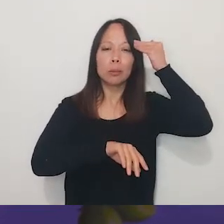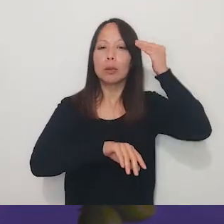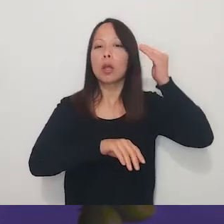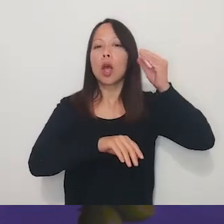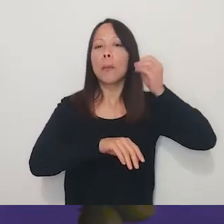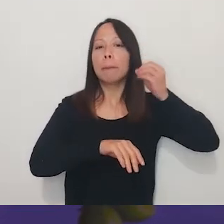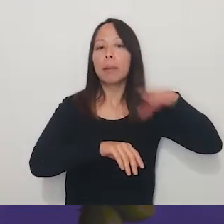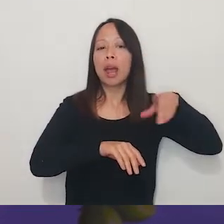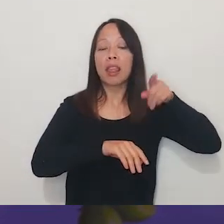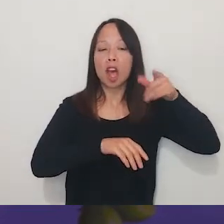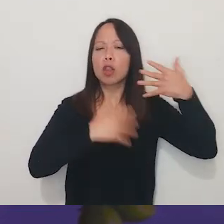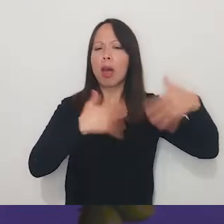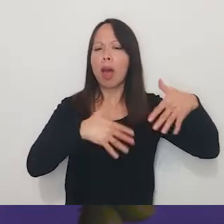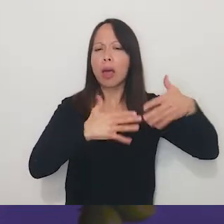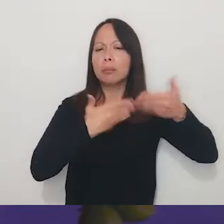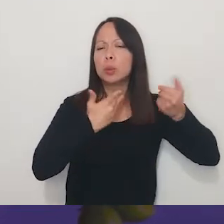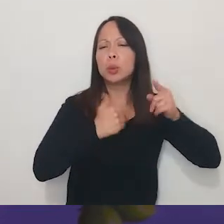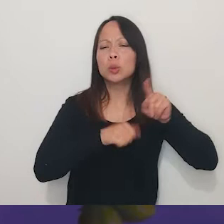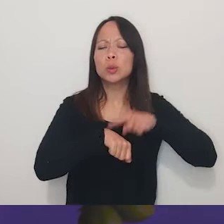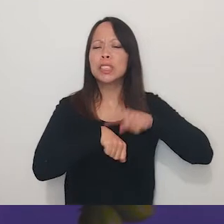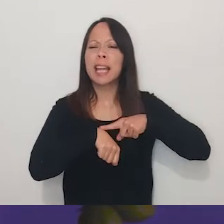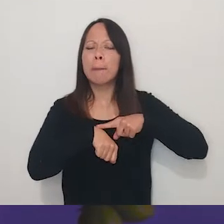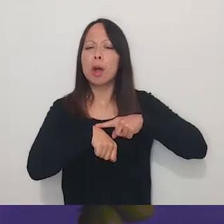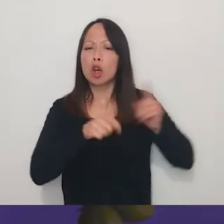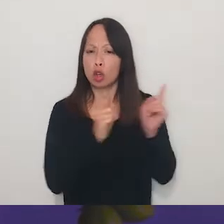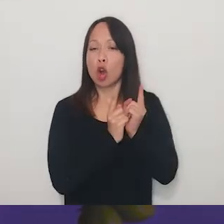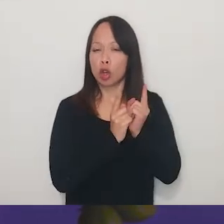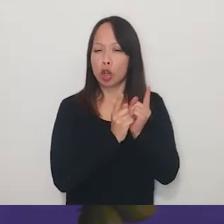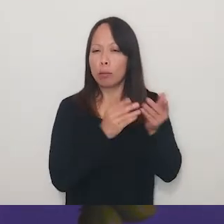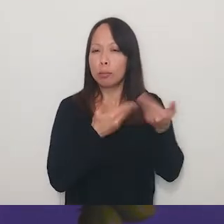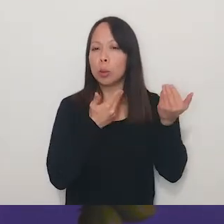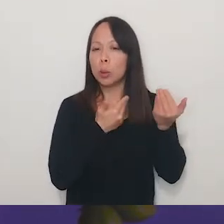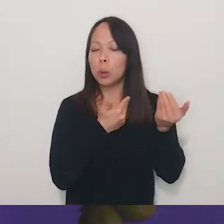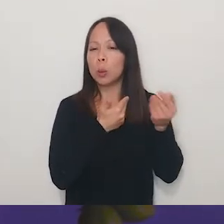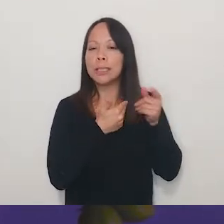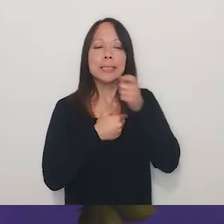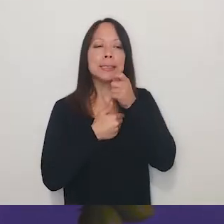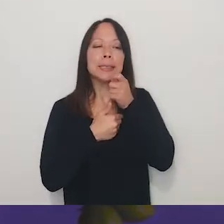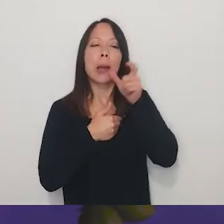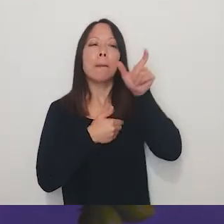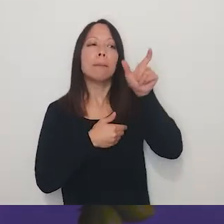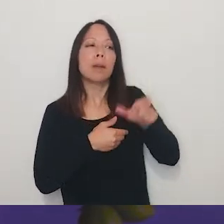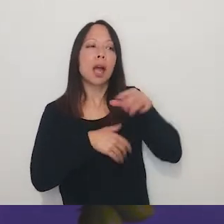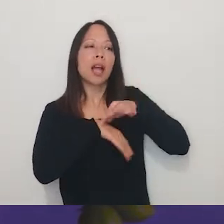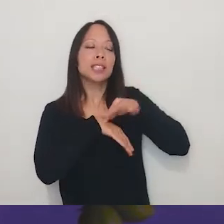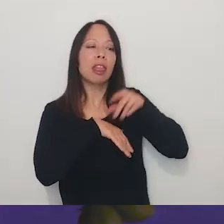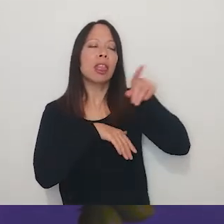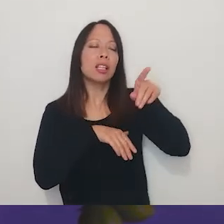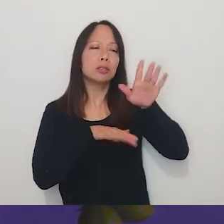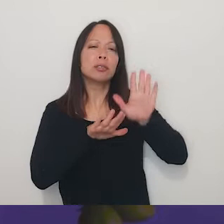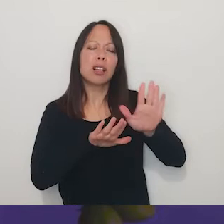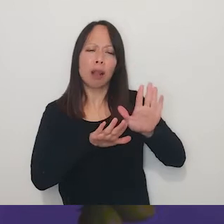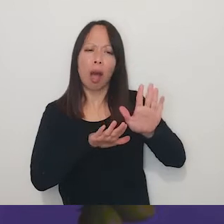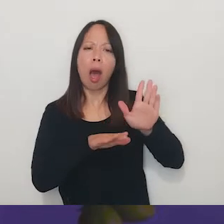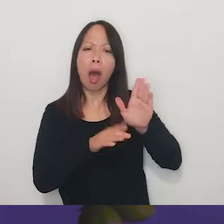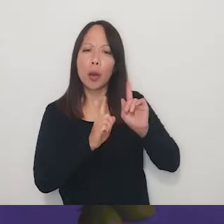por ejemplo, esto es una situación urgente, uno no puede tomarse un tiempo acá, tiene que actuar inmediatamente. Si el paciente está estable o mejorando,